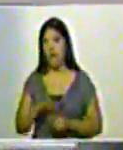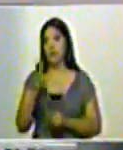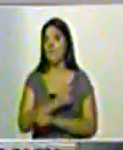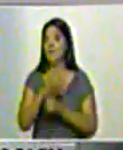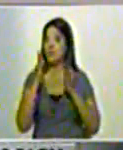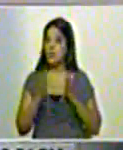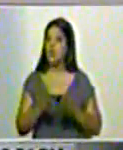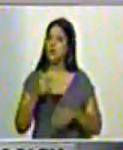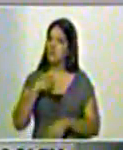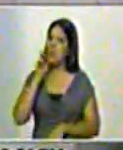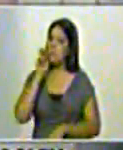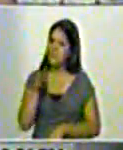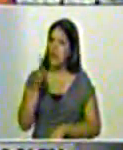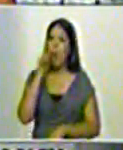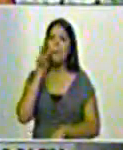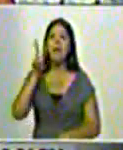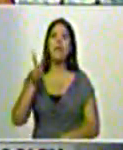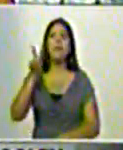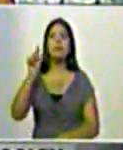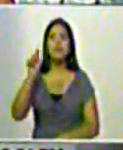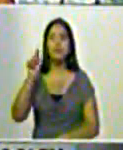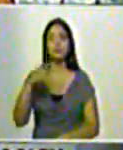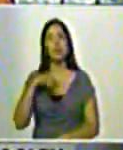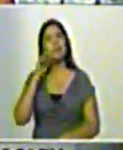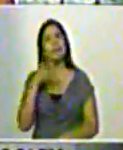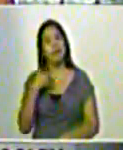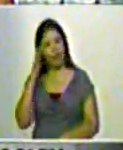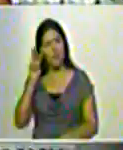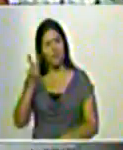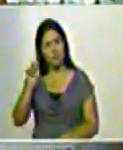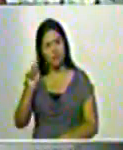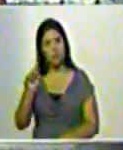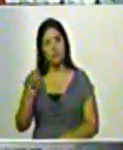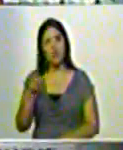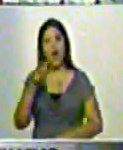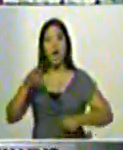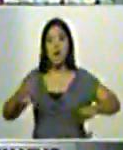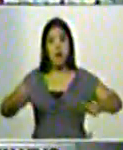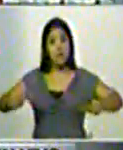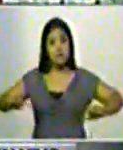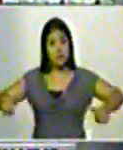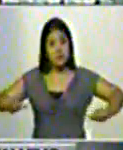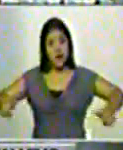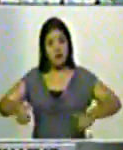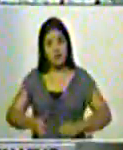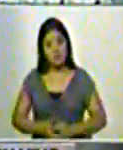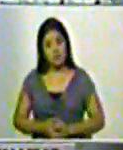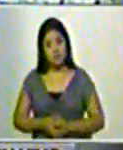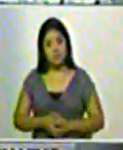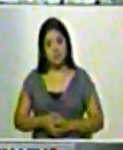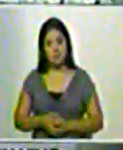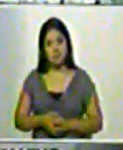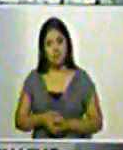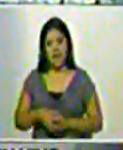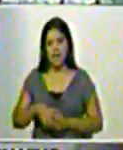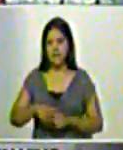vi un señor subiendo en los valles del Tuy, si mal no recuerdo. Él venía en una silla de ruedas. Se bajó de la silla de ruedas y subió las